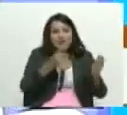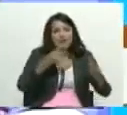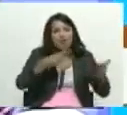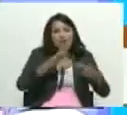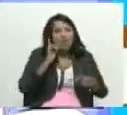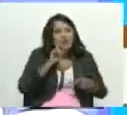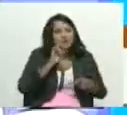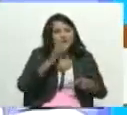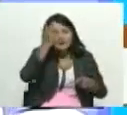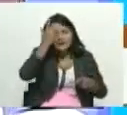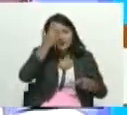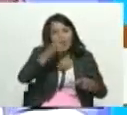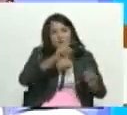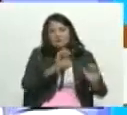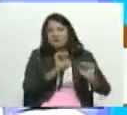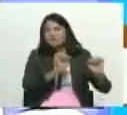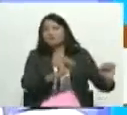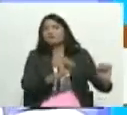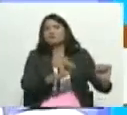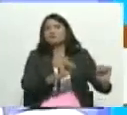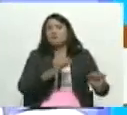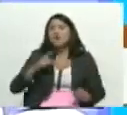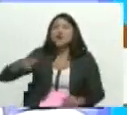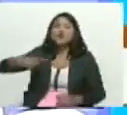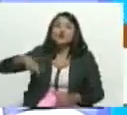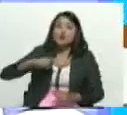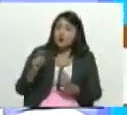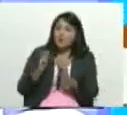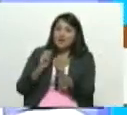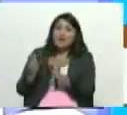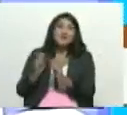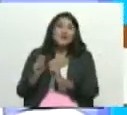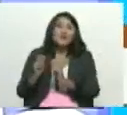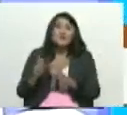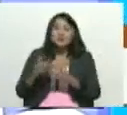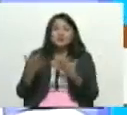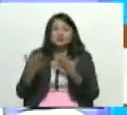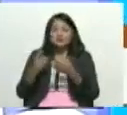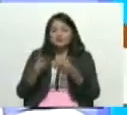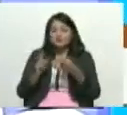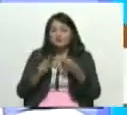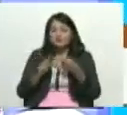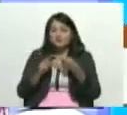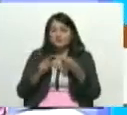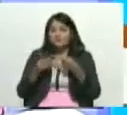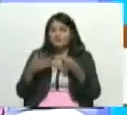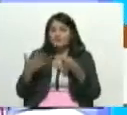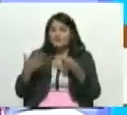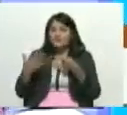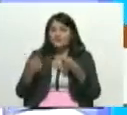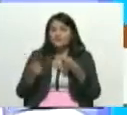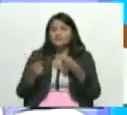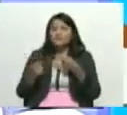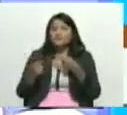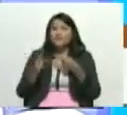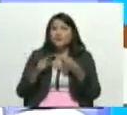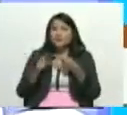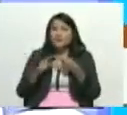ataques nuestro periodismo de Esperanza tiene que basarse en dos aspectos el primero de ellos